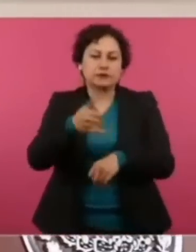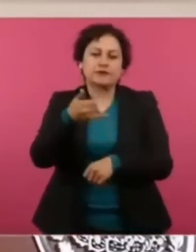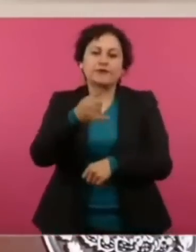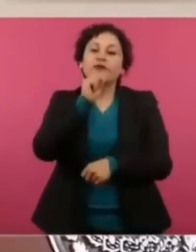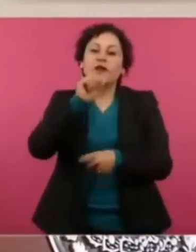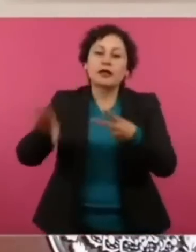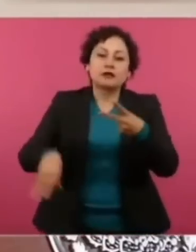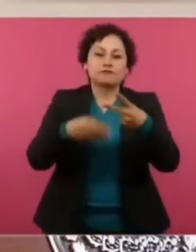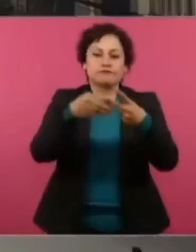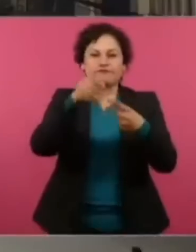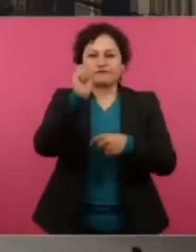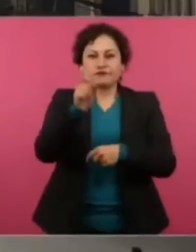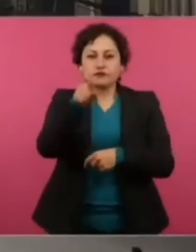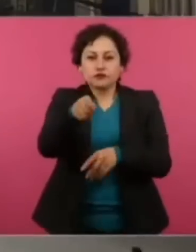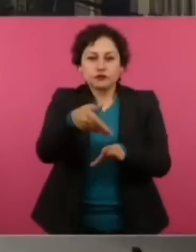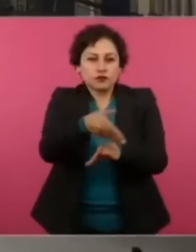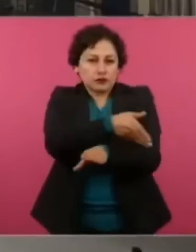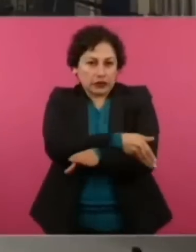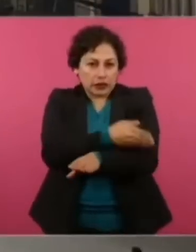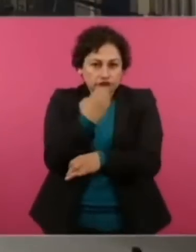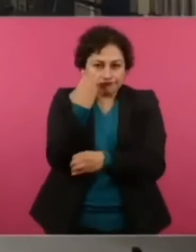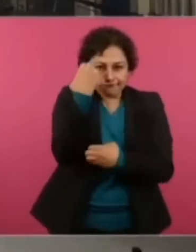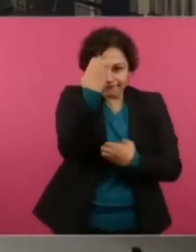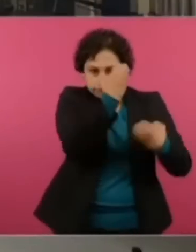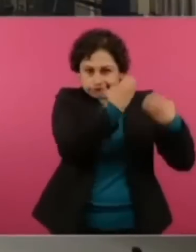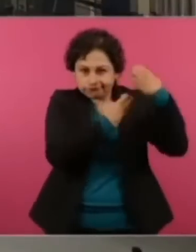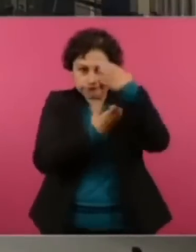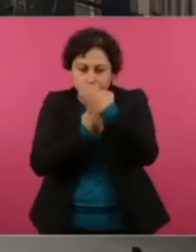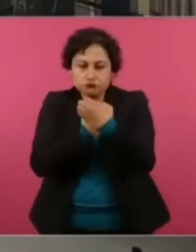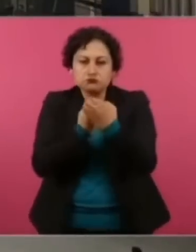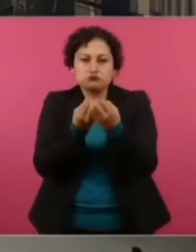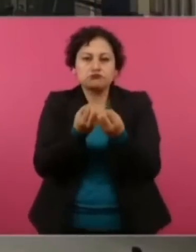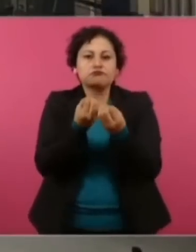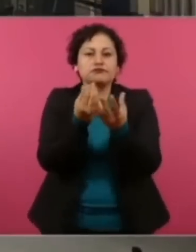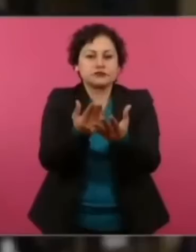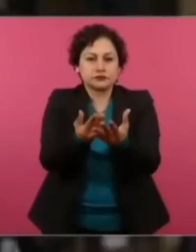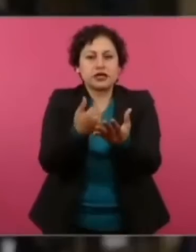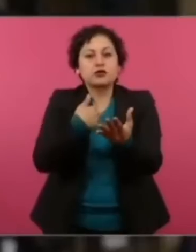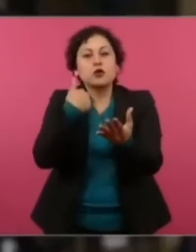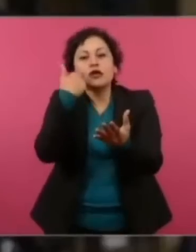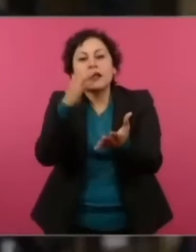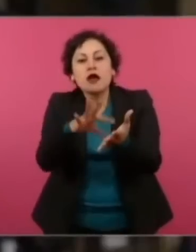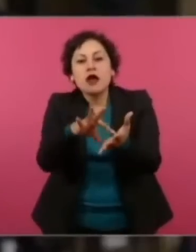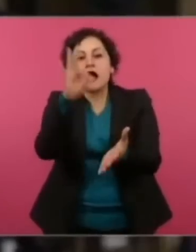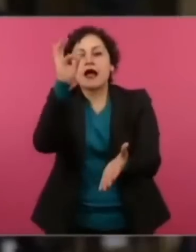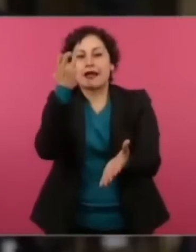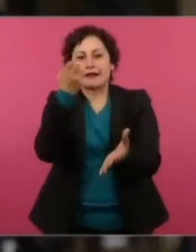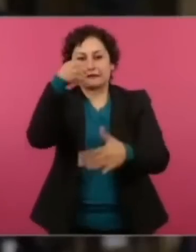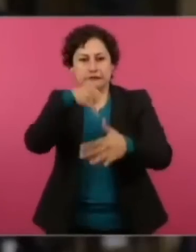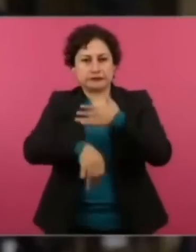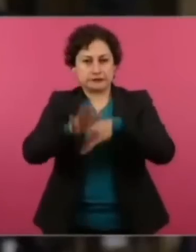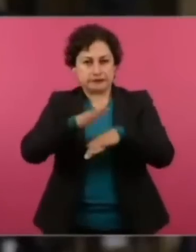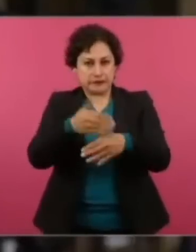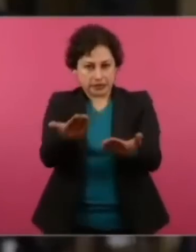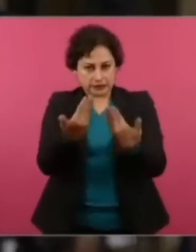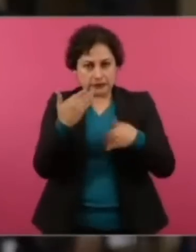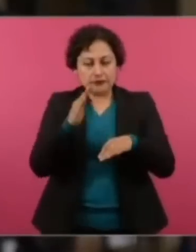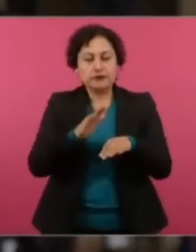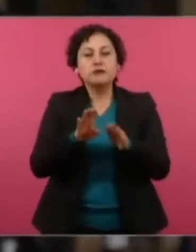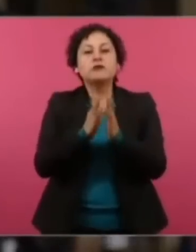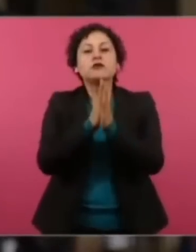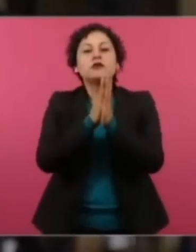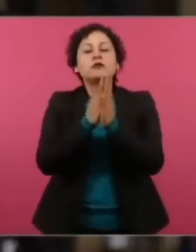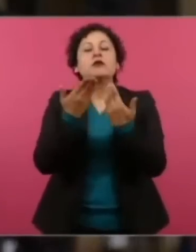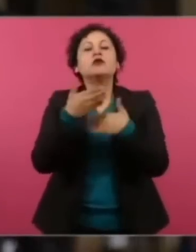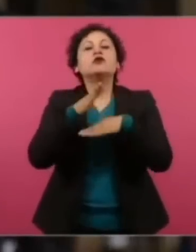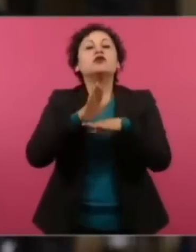pregunta, usted hizo un análisis que me gustaría si puede profundizar a propósito, que es que hizo una observación sobre